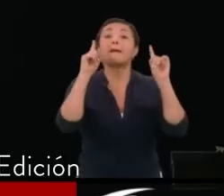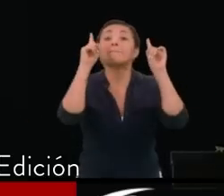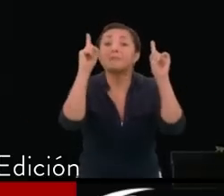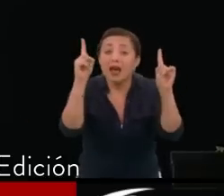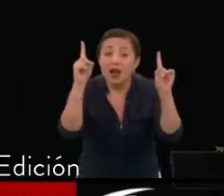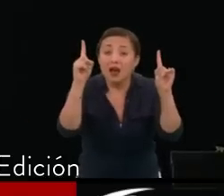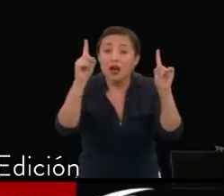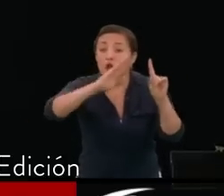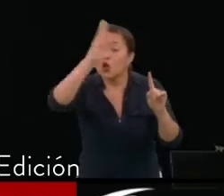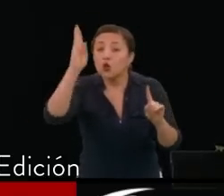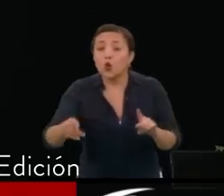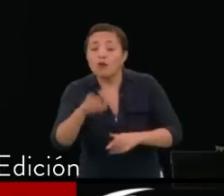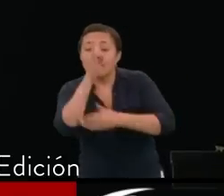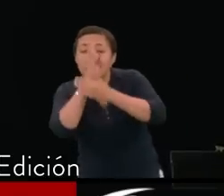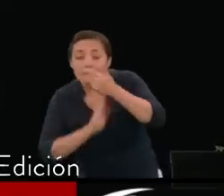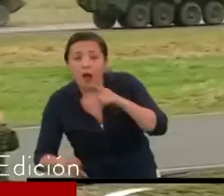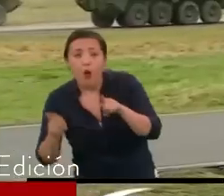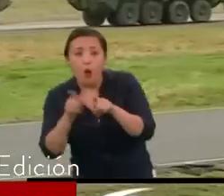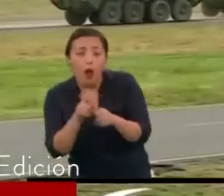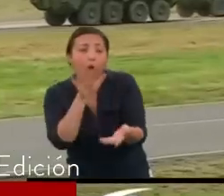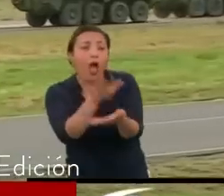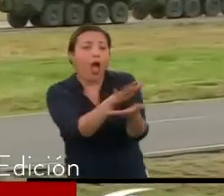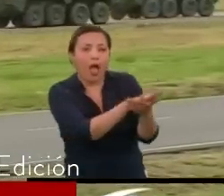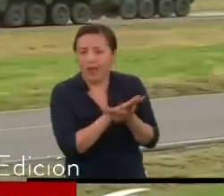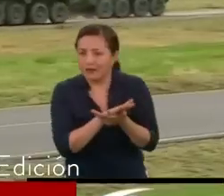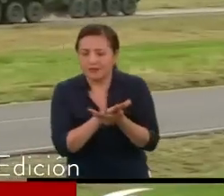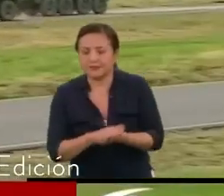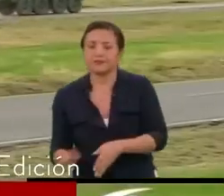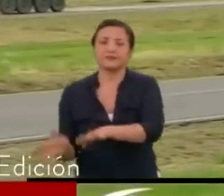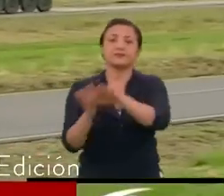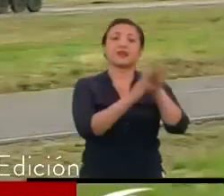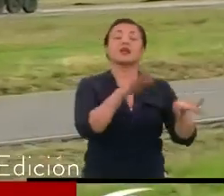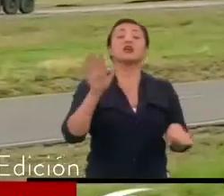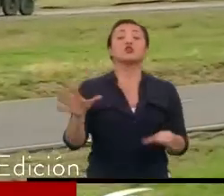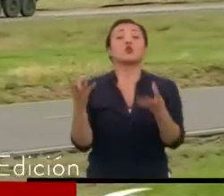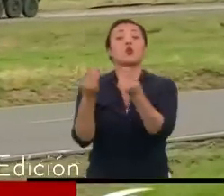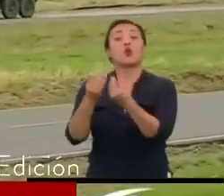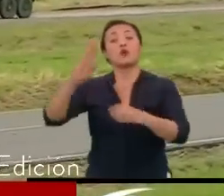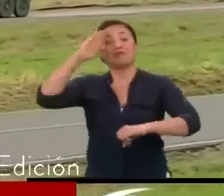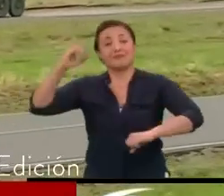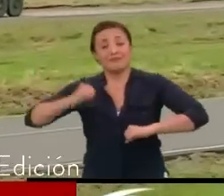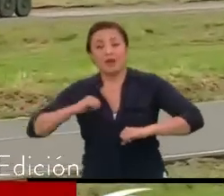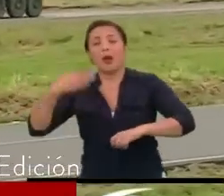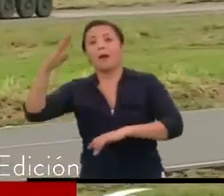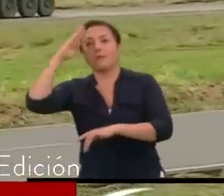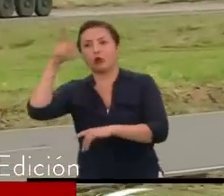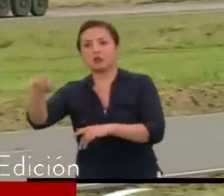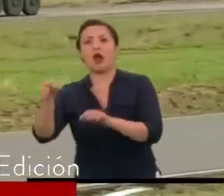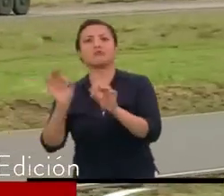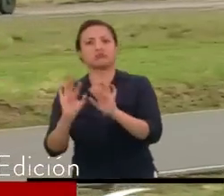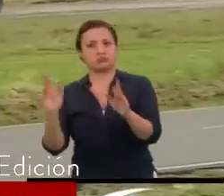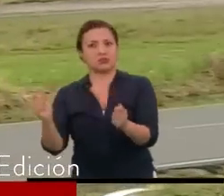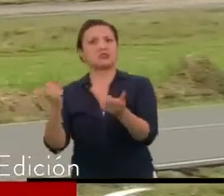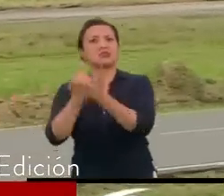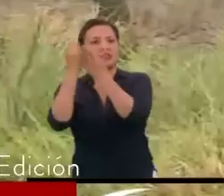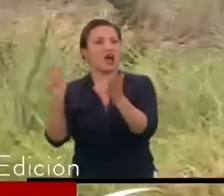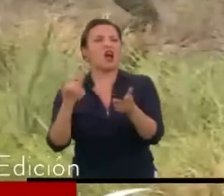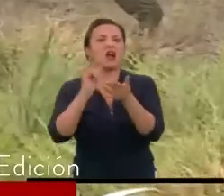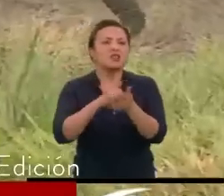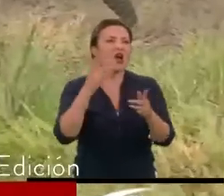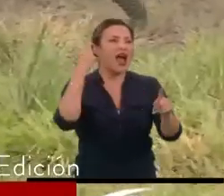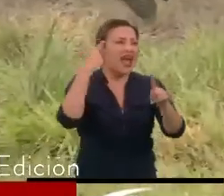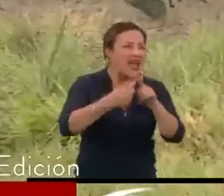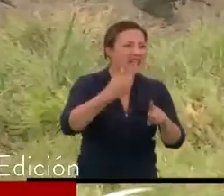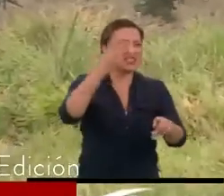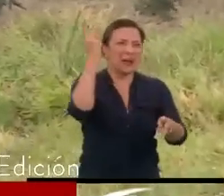nunca la sumisión complaciente. Aseguró que las Fuerzas Armadas y de Policía lograron reducir el homicidio, la extorsión y el secuestro